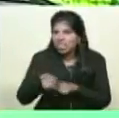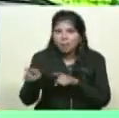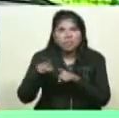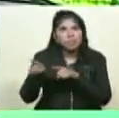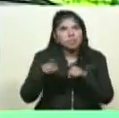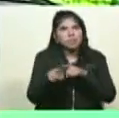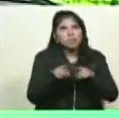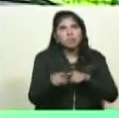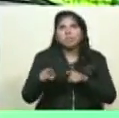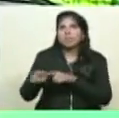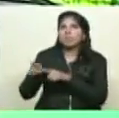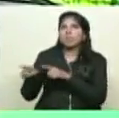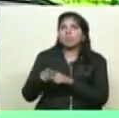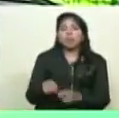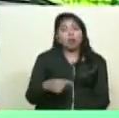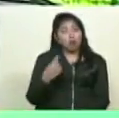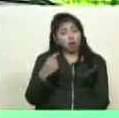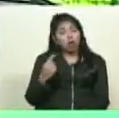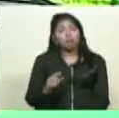verdad? Sí la hay, ¿verdad?